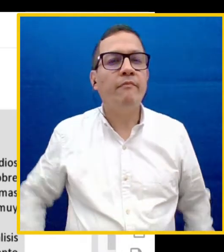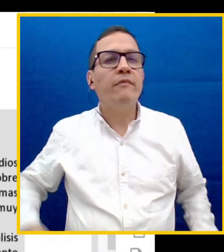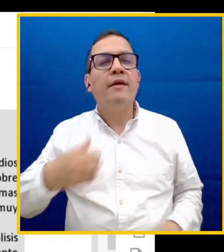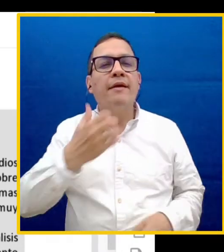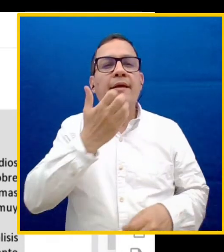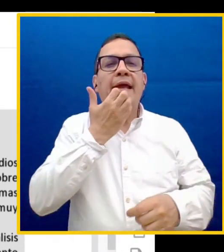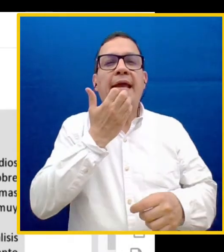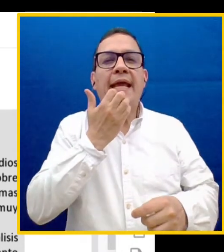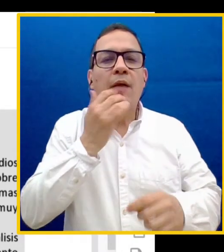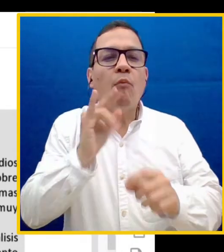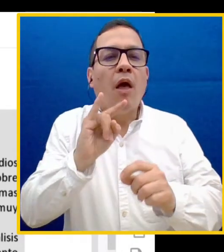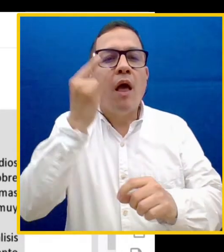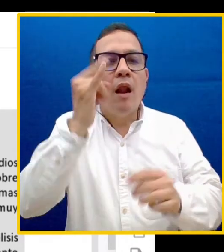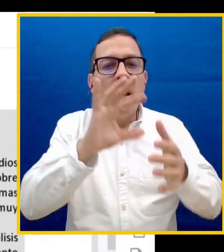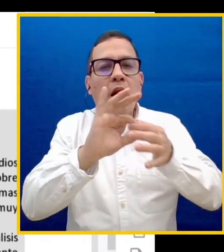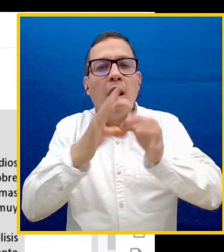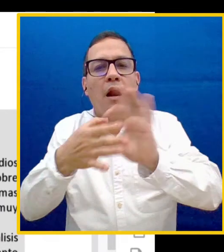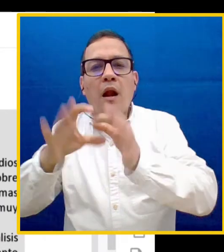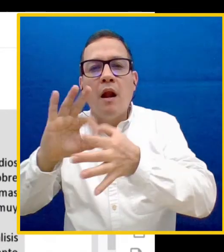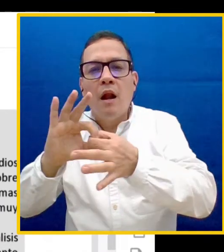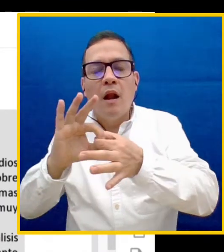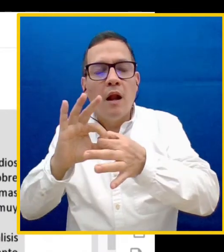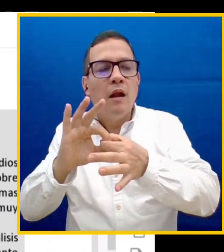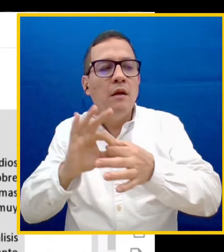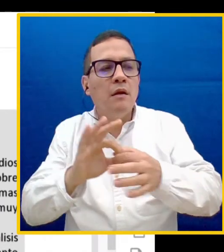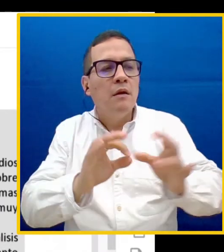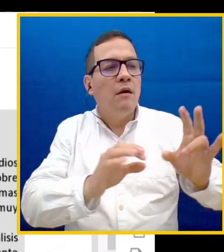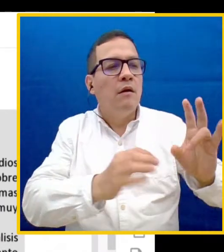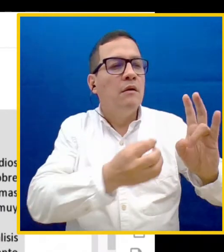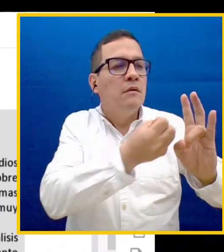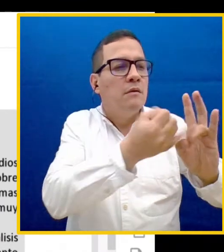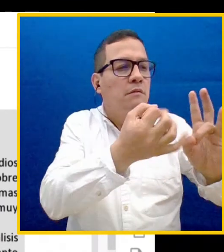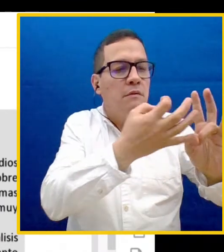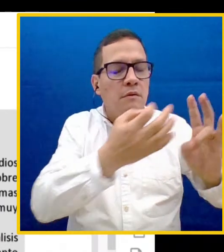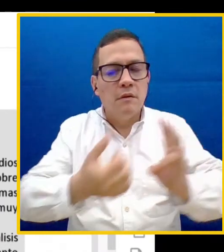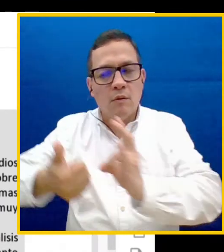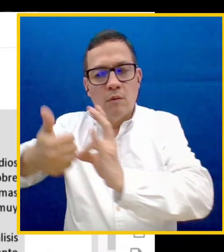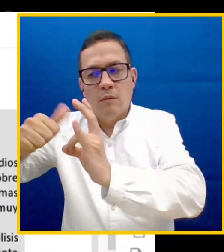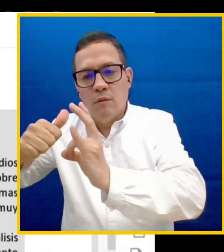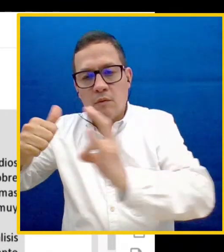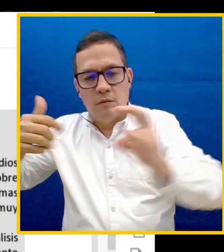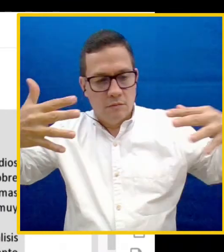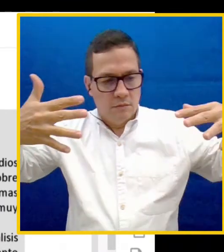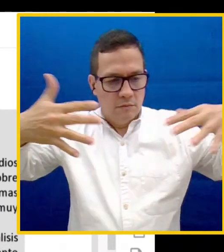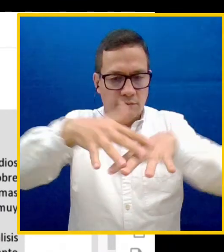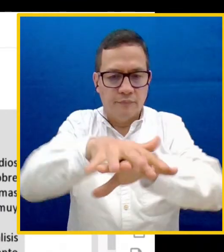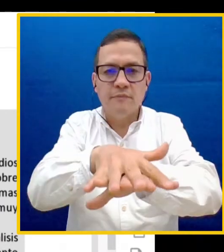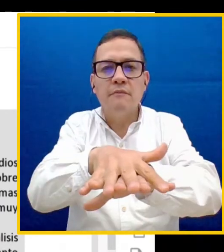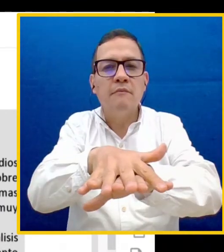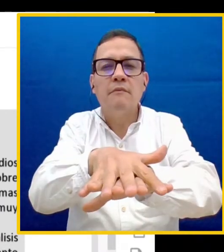Ejemplos posibles de articulación entre técnicas cuantitativas y cualitativas.